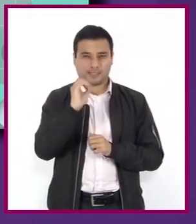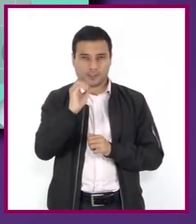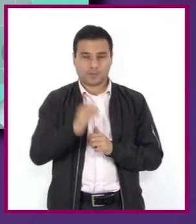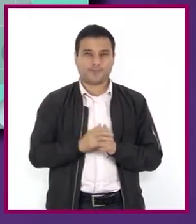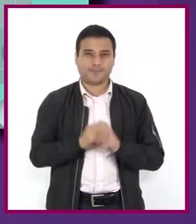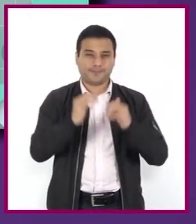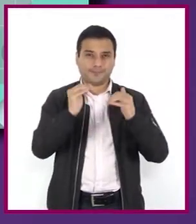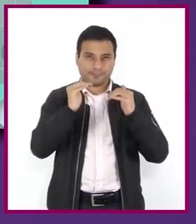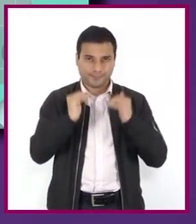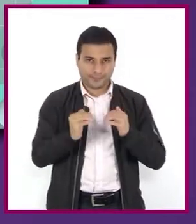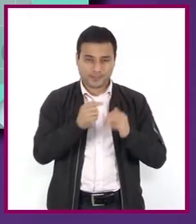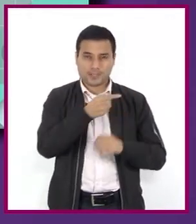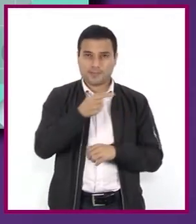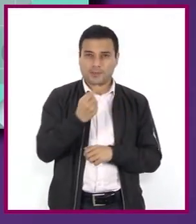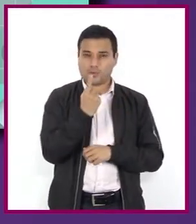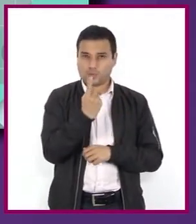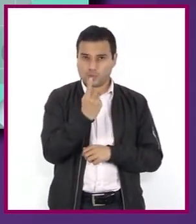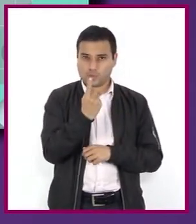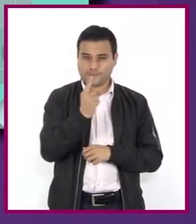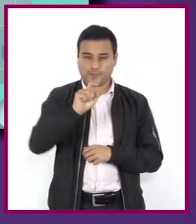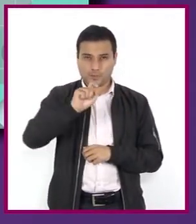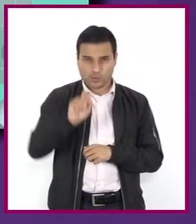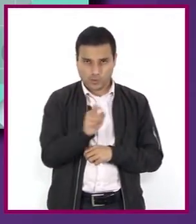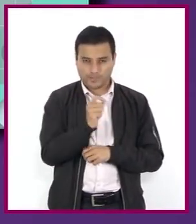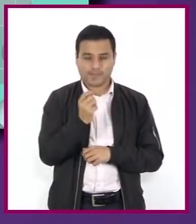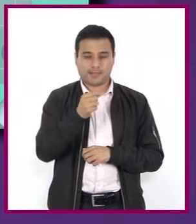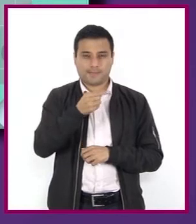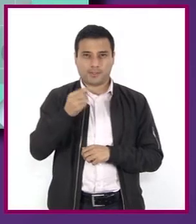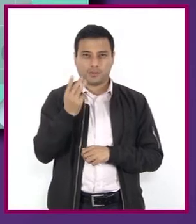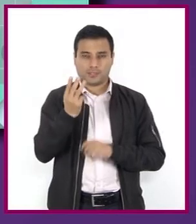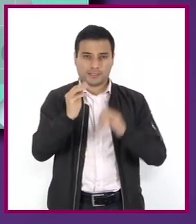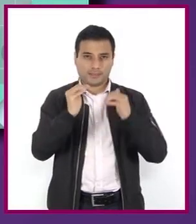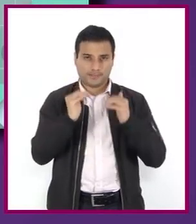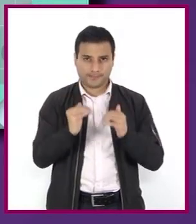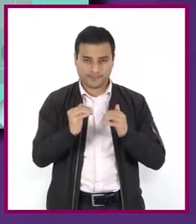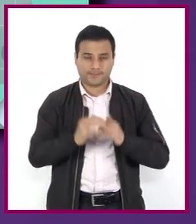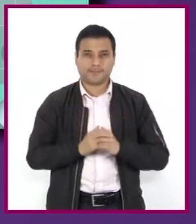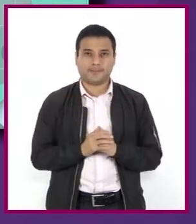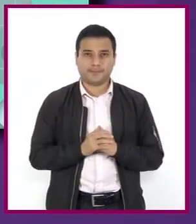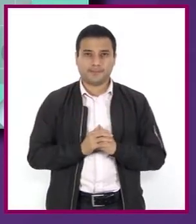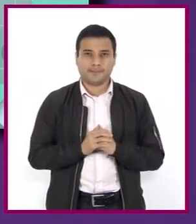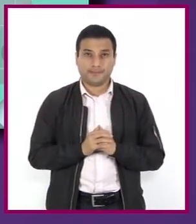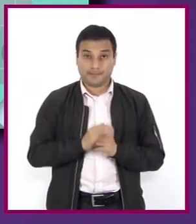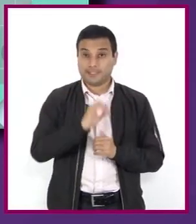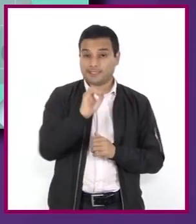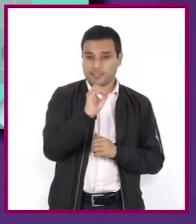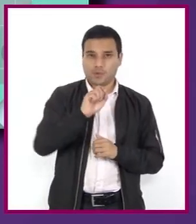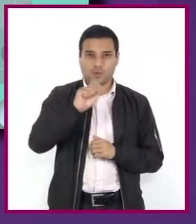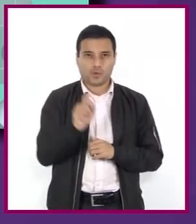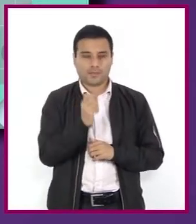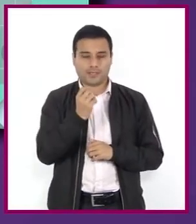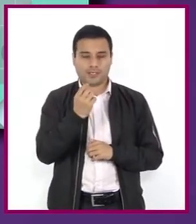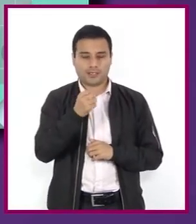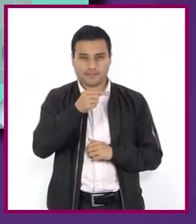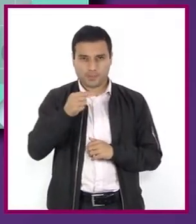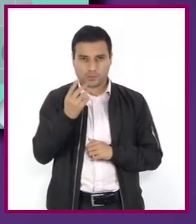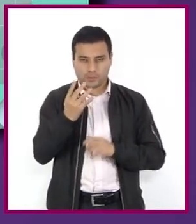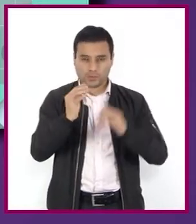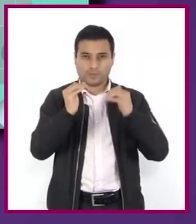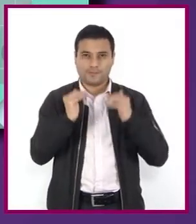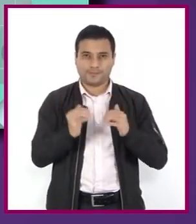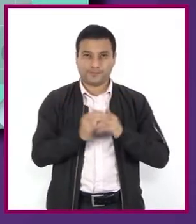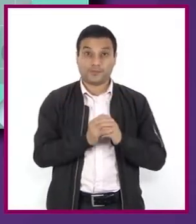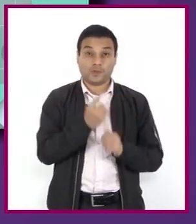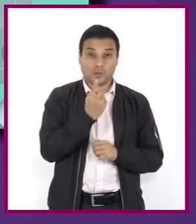positivo, 1 negativo, 3 negativo. La coordenada 0, 4 negativo,